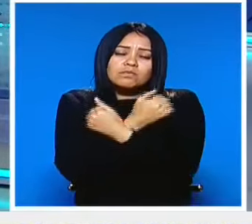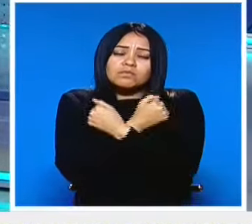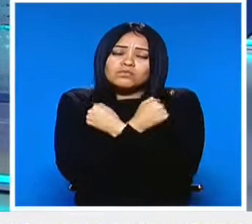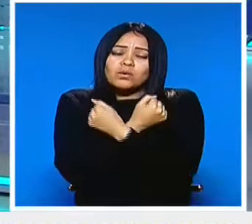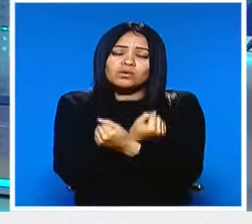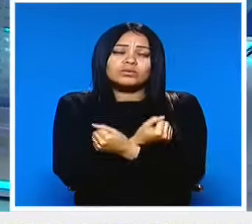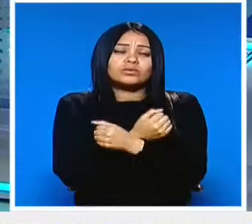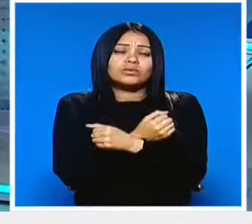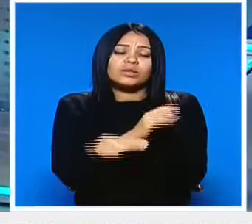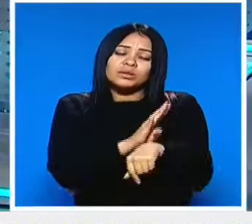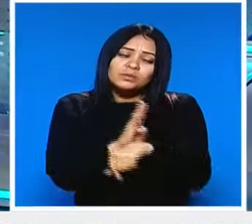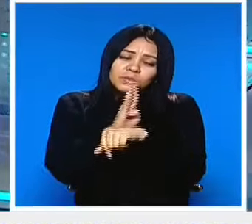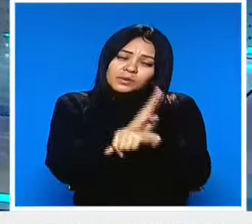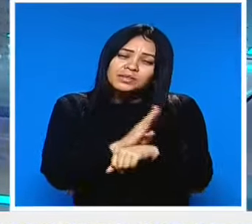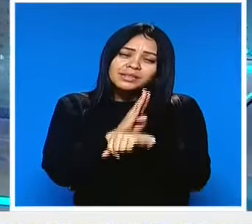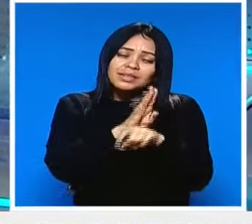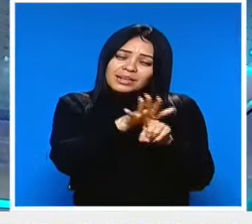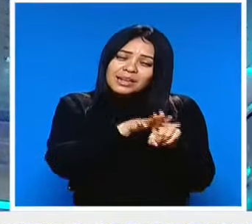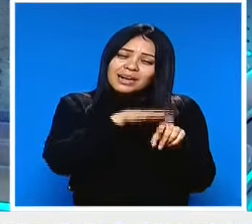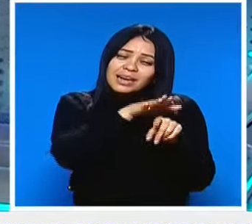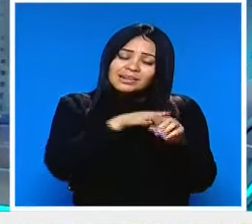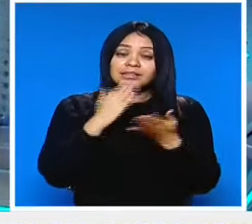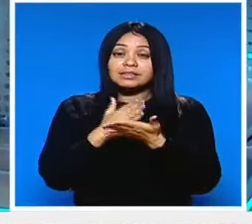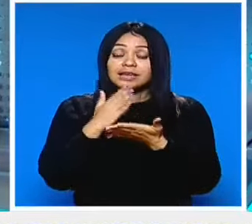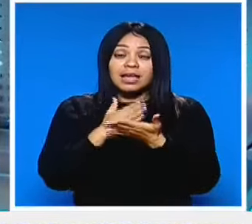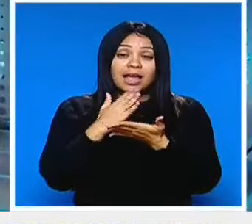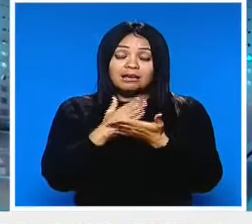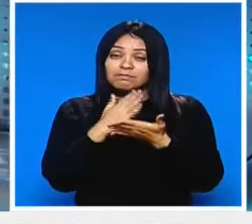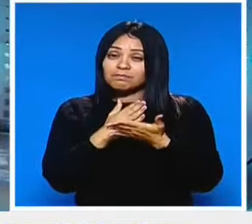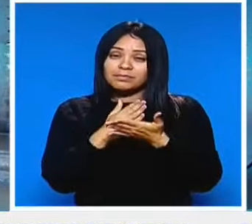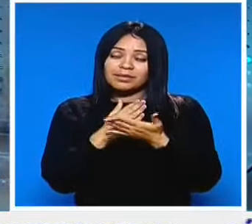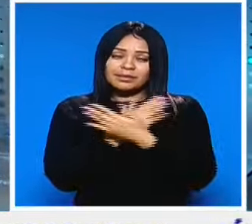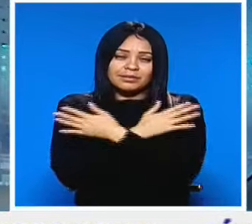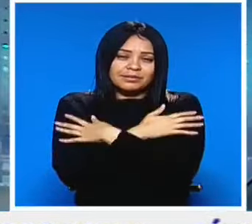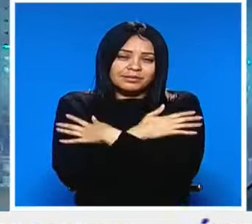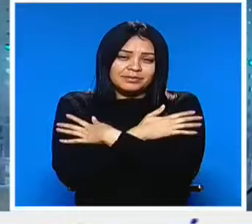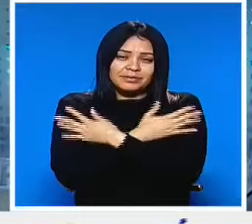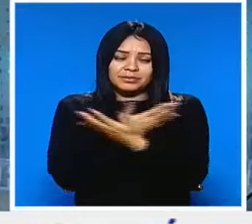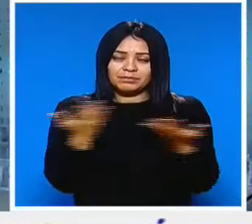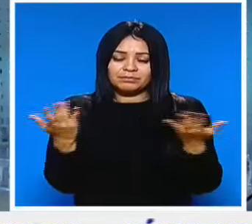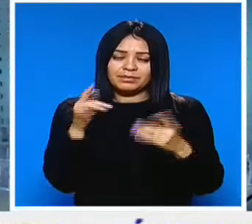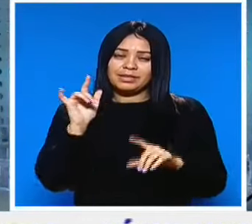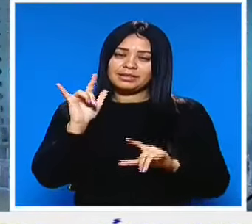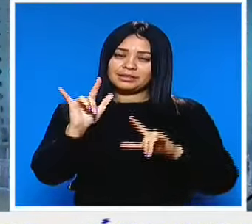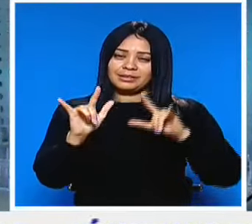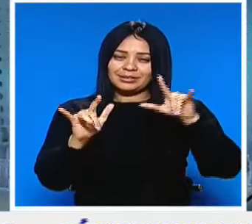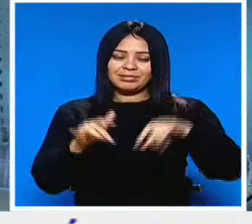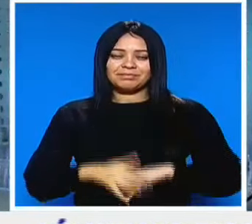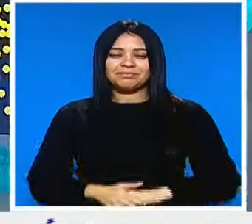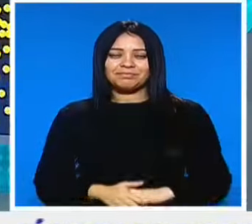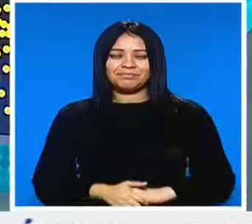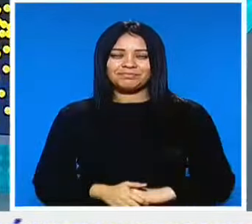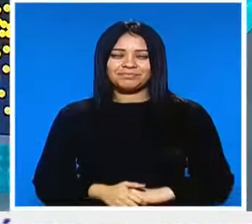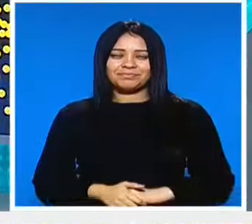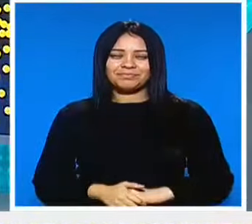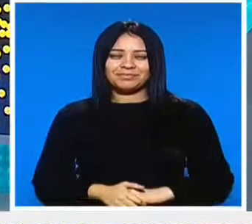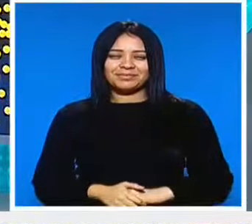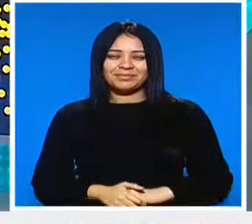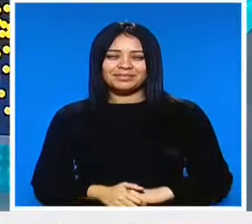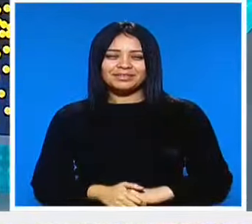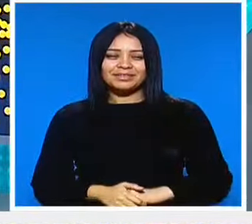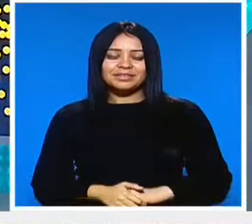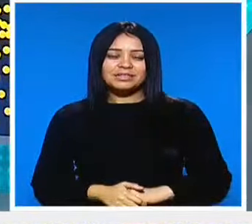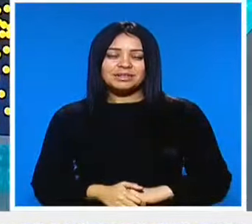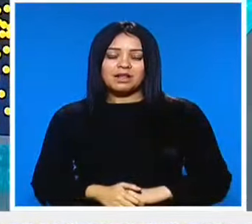consentidores que hay. Y bueno, a todos ellos les extendemos entonces nuestro cariño. Pero y de actos de amor,